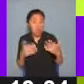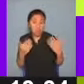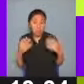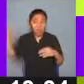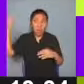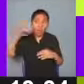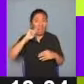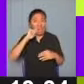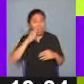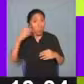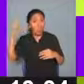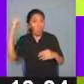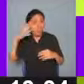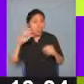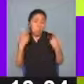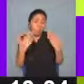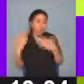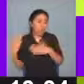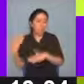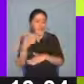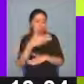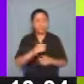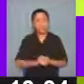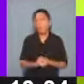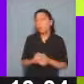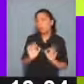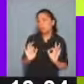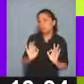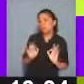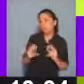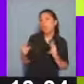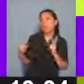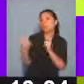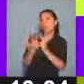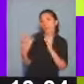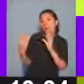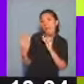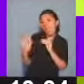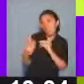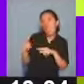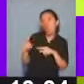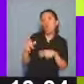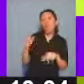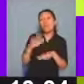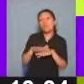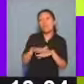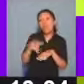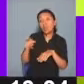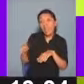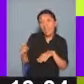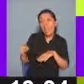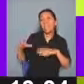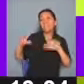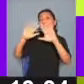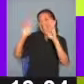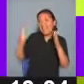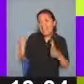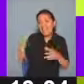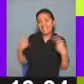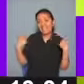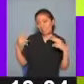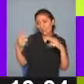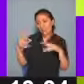Muchísimas gracias No de nada que tenga una buena tarde Ahí estamos escuchando y dialogando con Emiliano Villegas de aquí de la calle de turismo acá de la